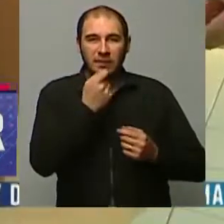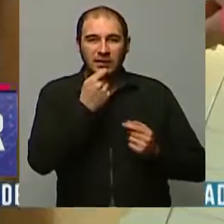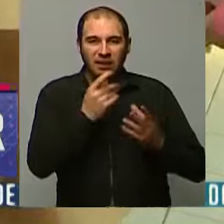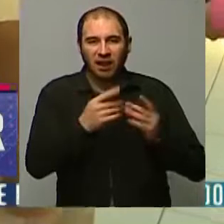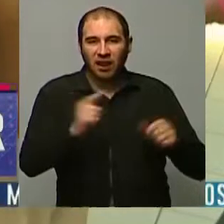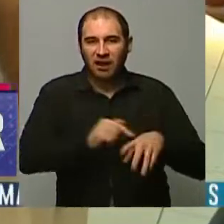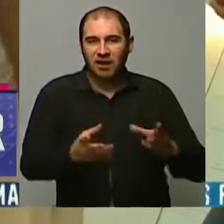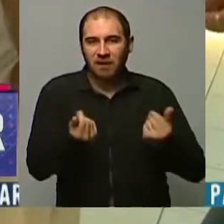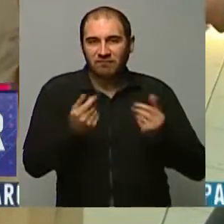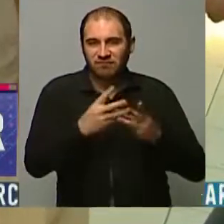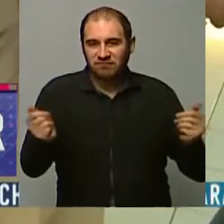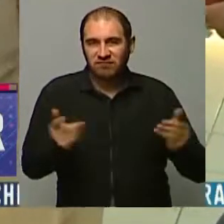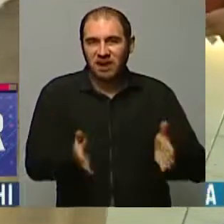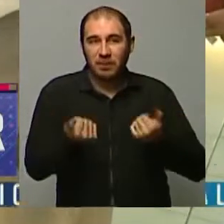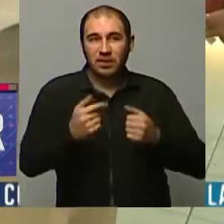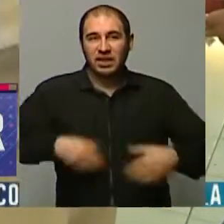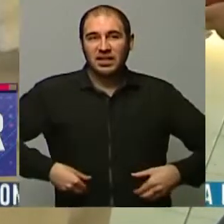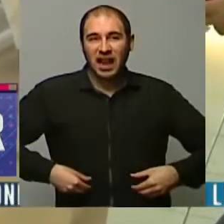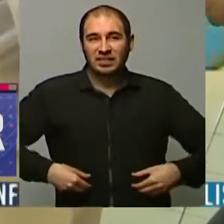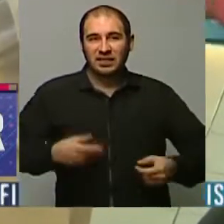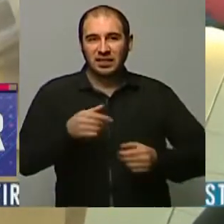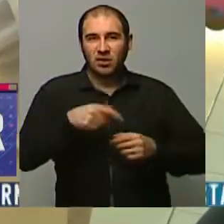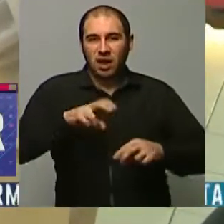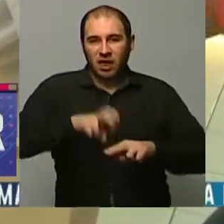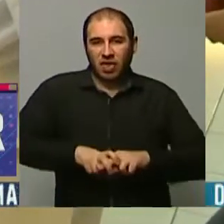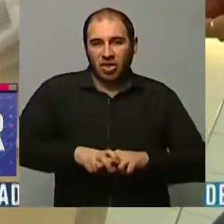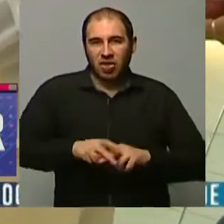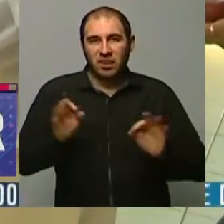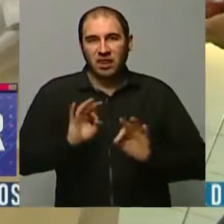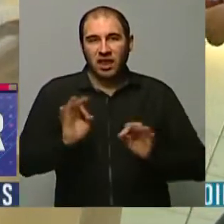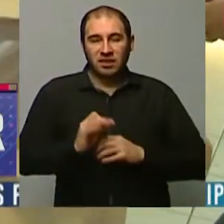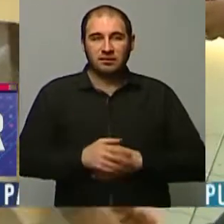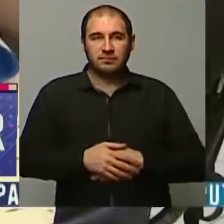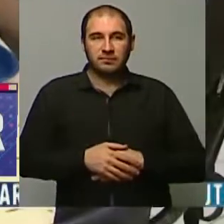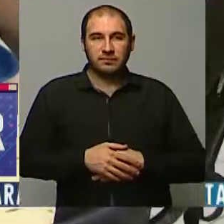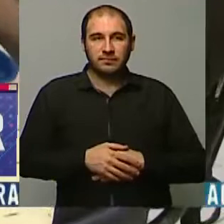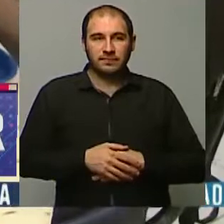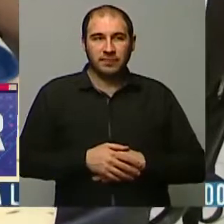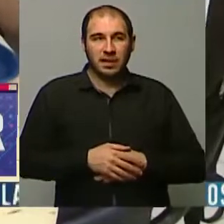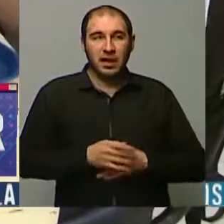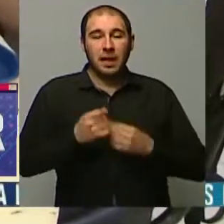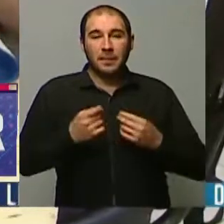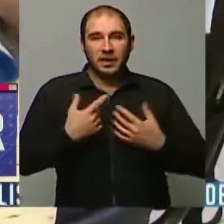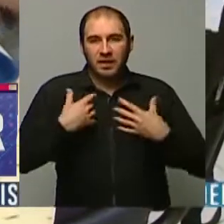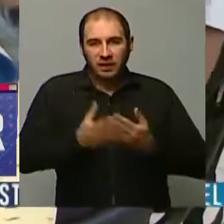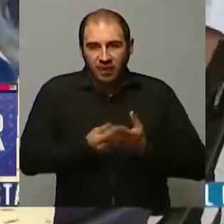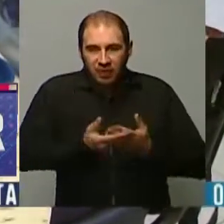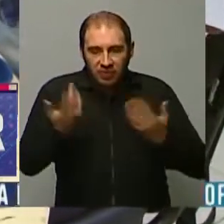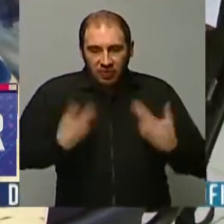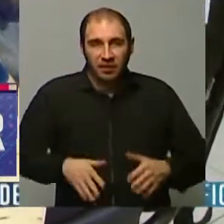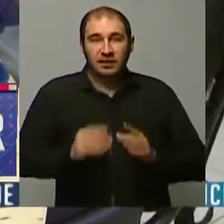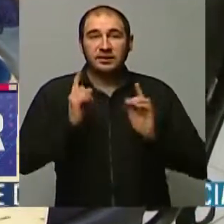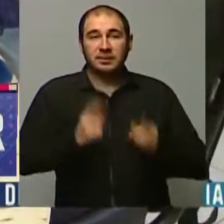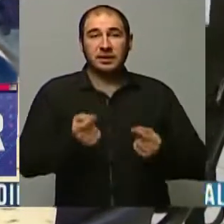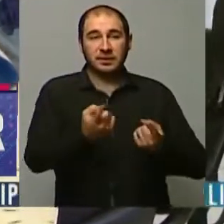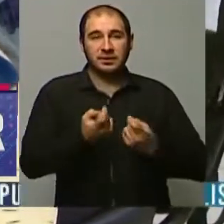diluye rápidamente y que forma grasa cuando están sentados y no hacen actividad física para gastarla. Y